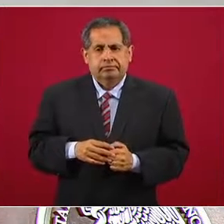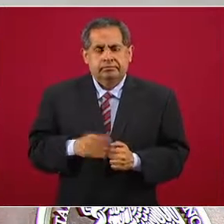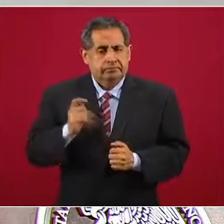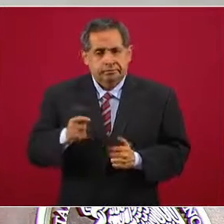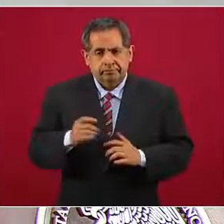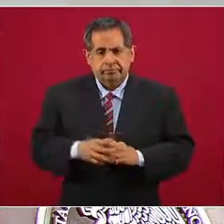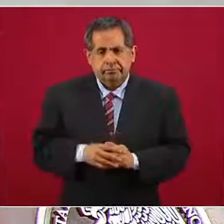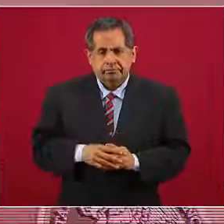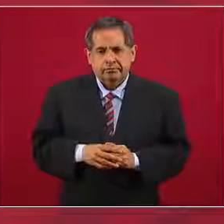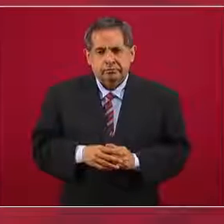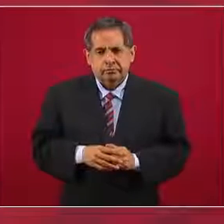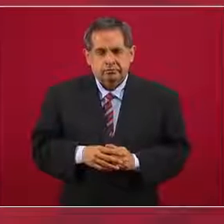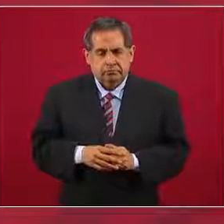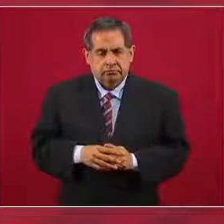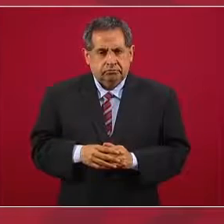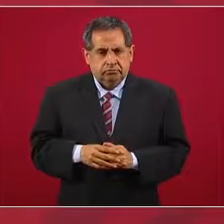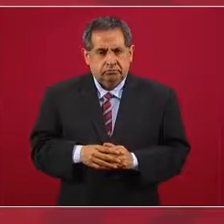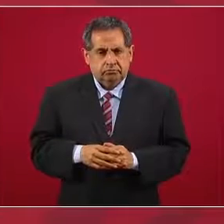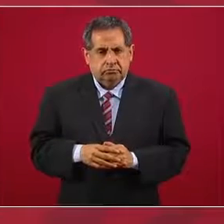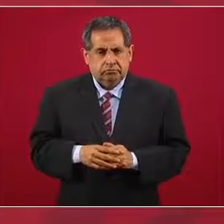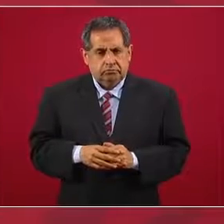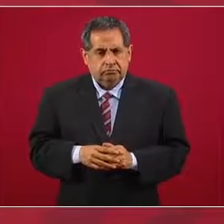que